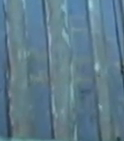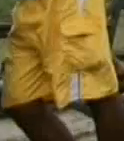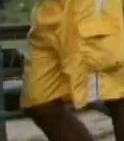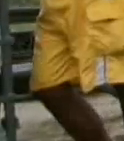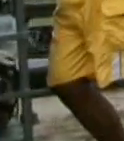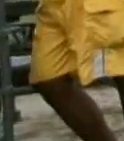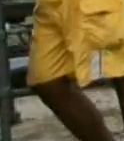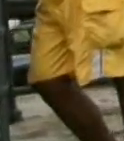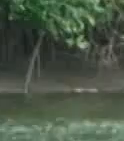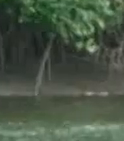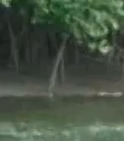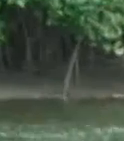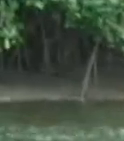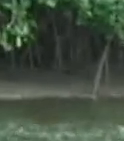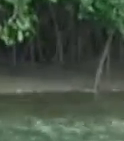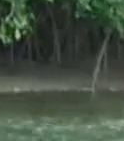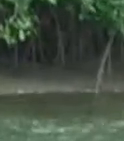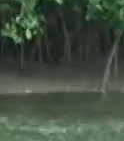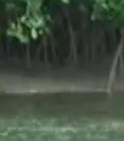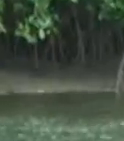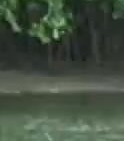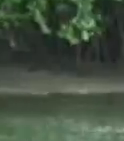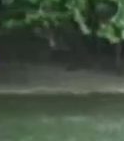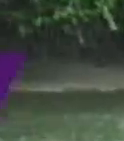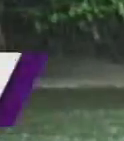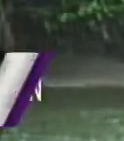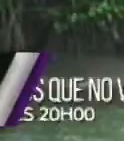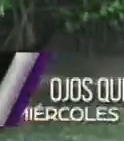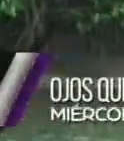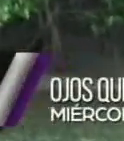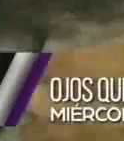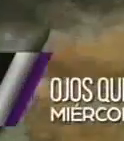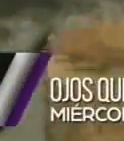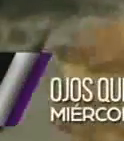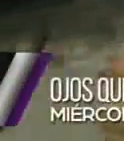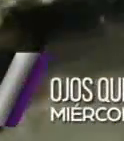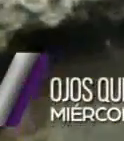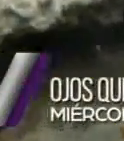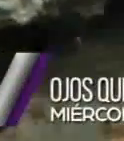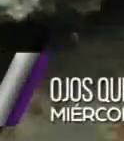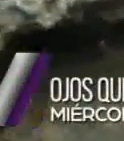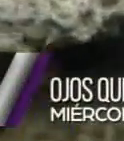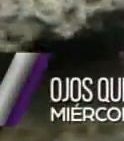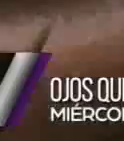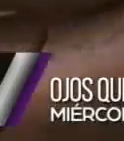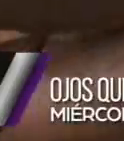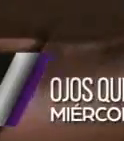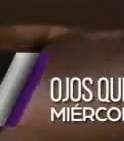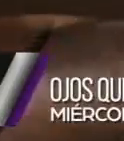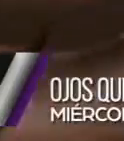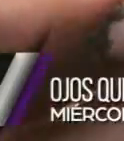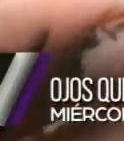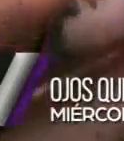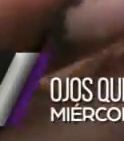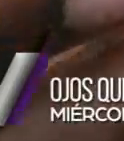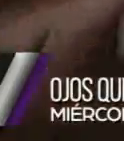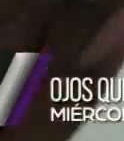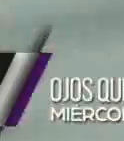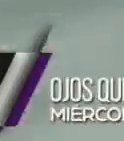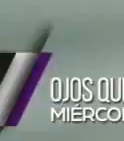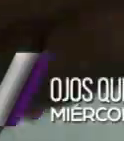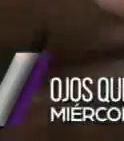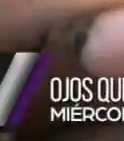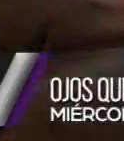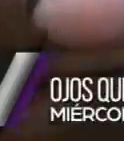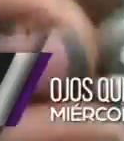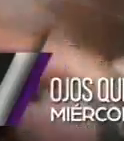¡Oh, que no ven! Afecta mi naturaleza, que la concha, el taquero, la jaiba, la almeja,